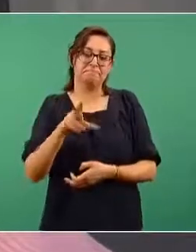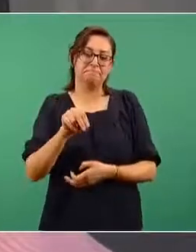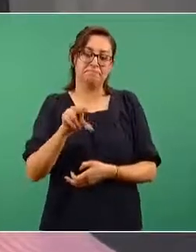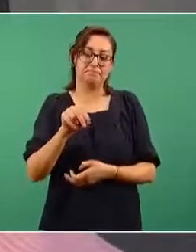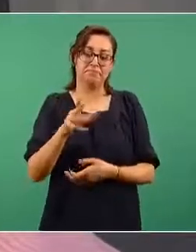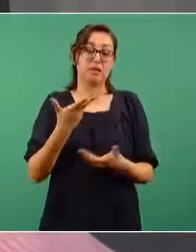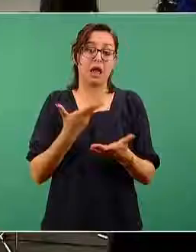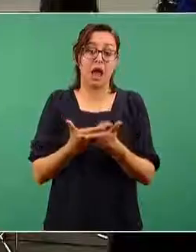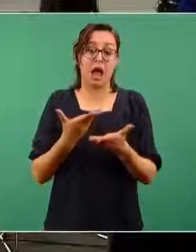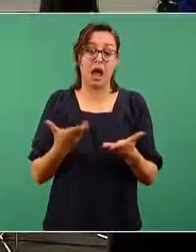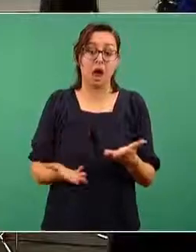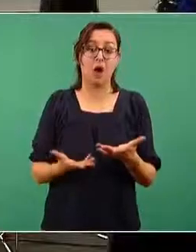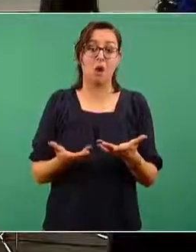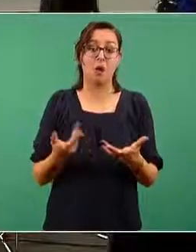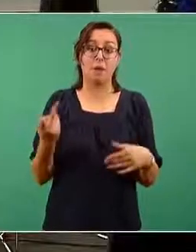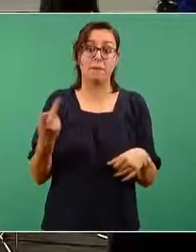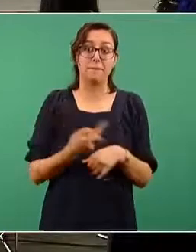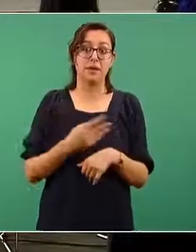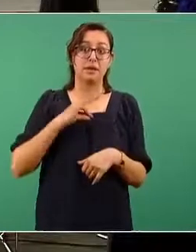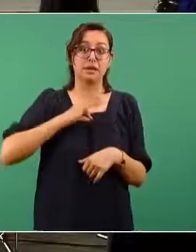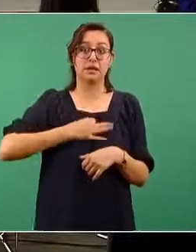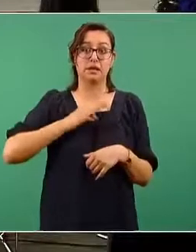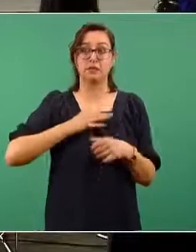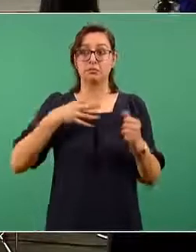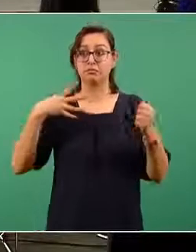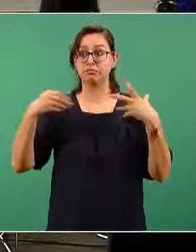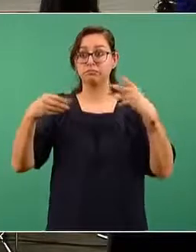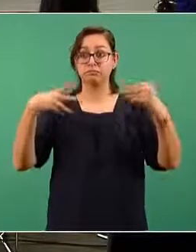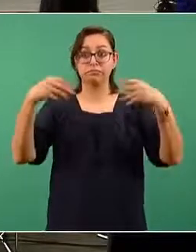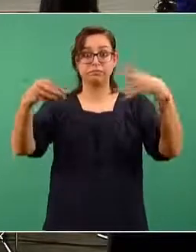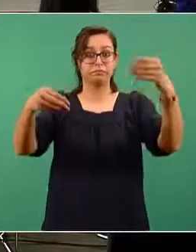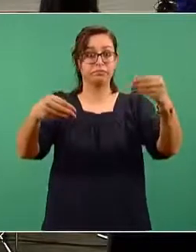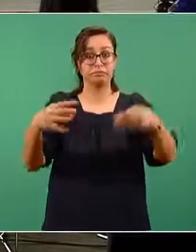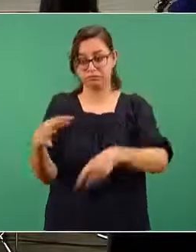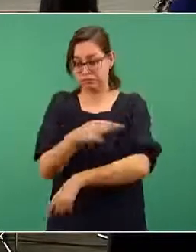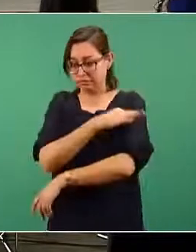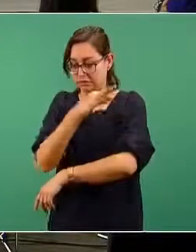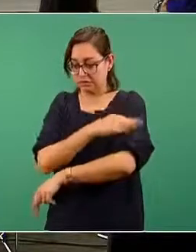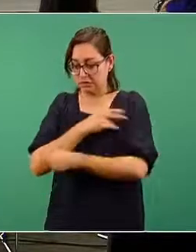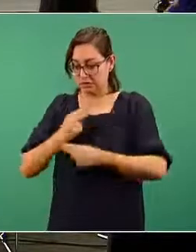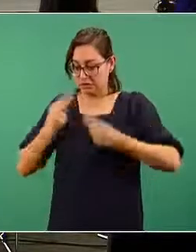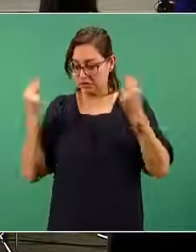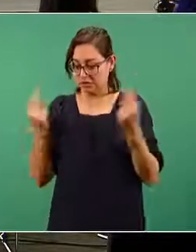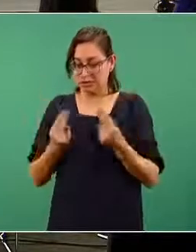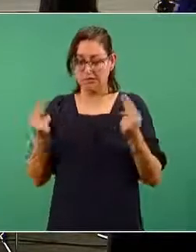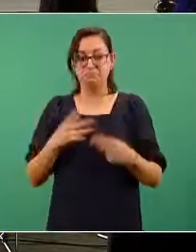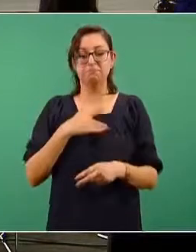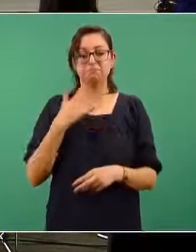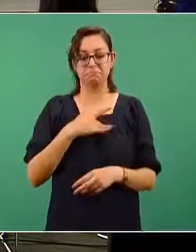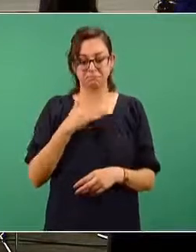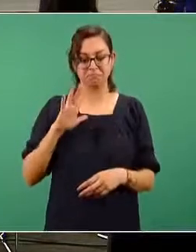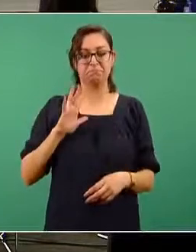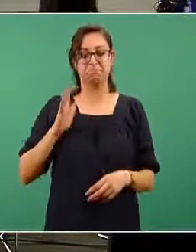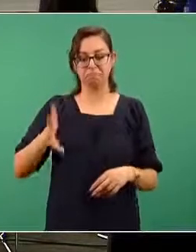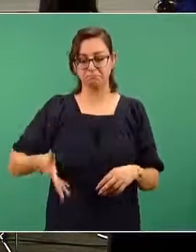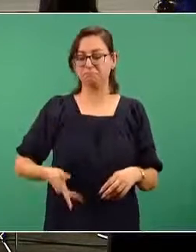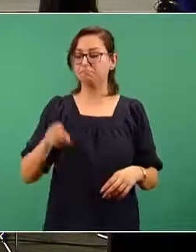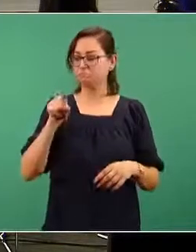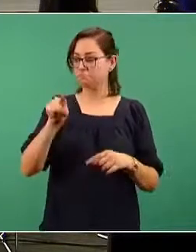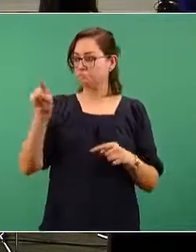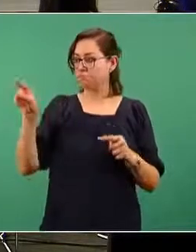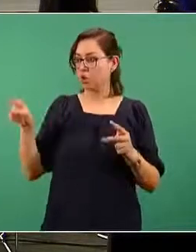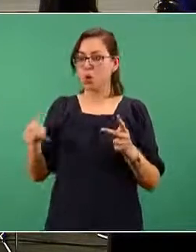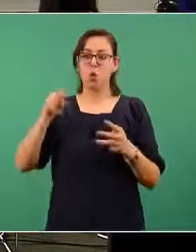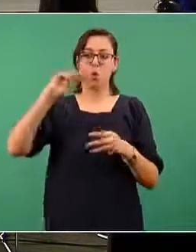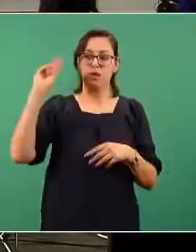una realidad como esta, la necesidad de tener vacunas, insisto, nos llena de orgullo saber que las universidades y